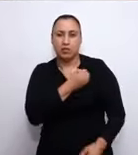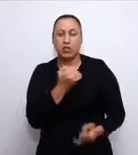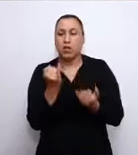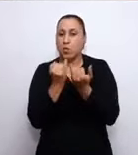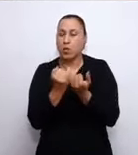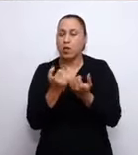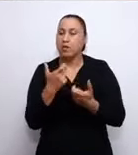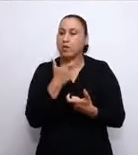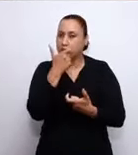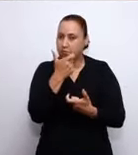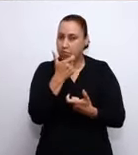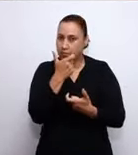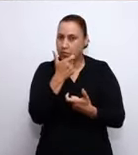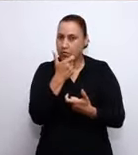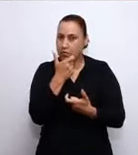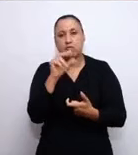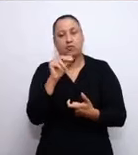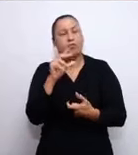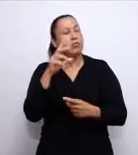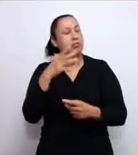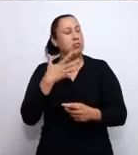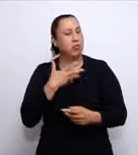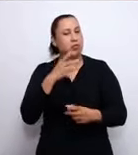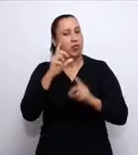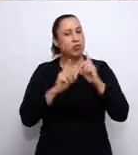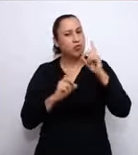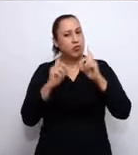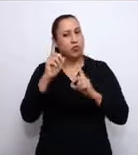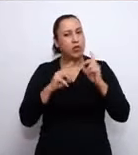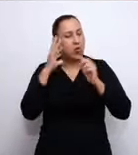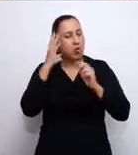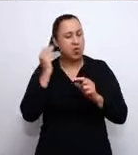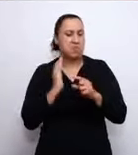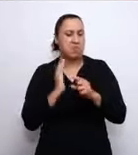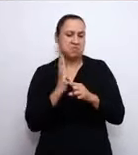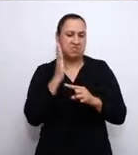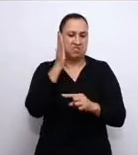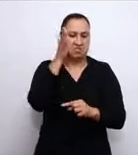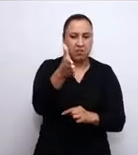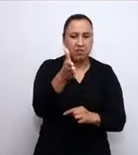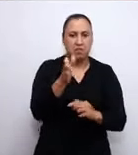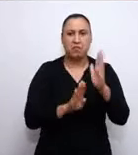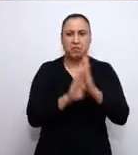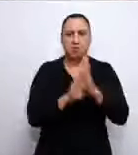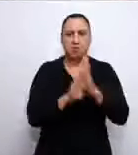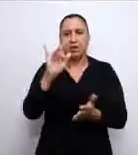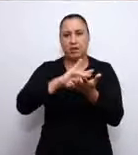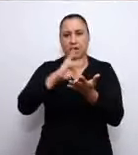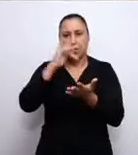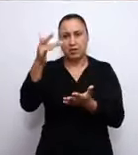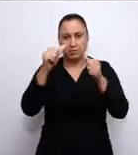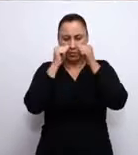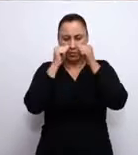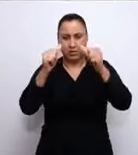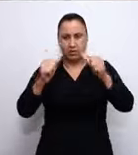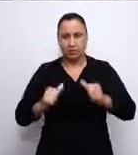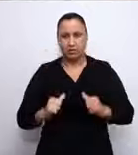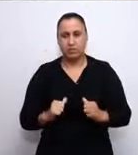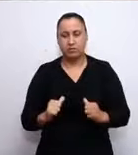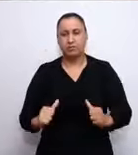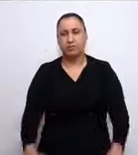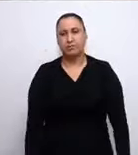como el tema económico y no me queda duda colima saldrá adelante muchas gracias por su